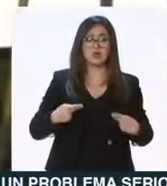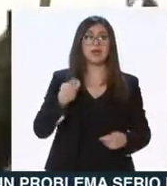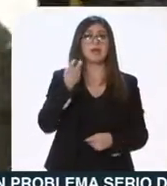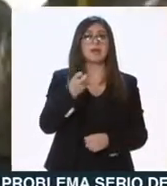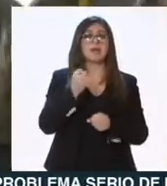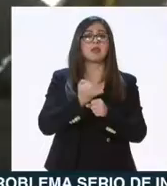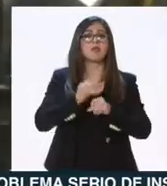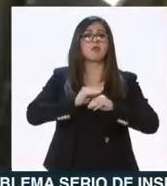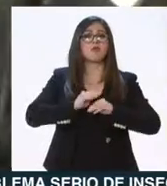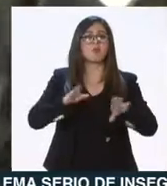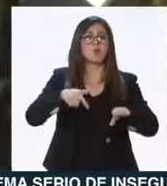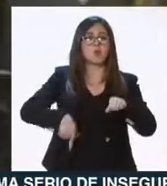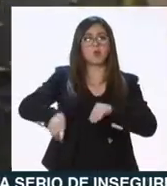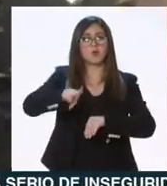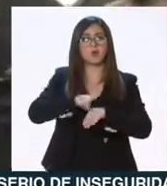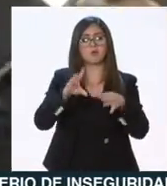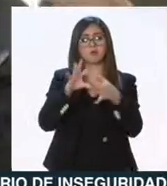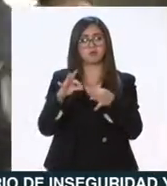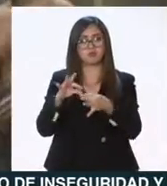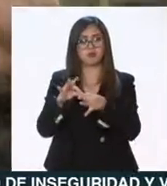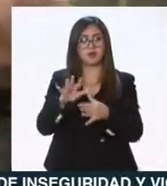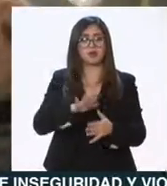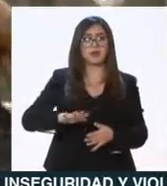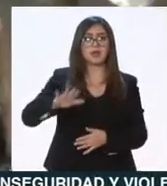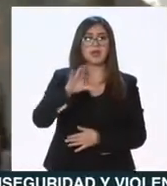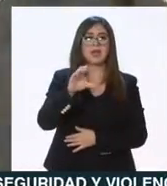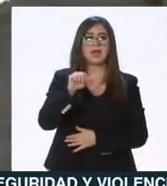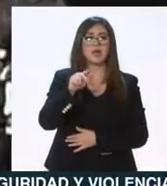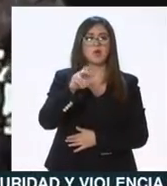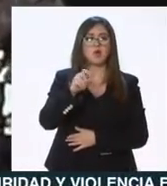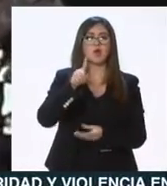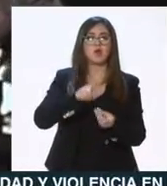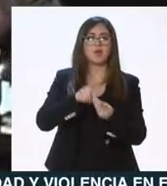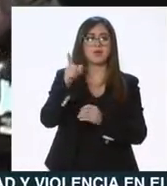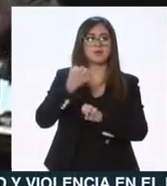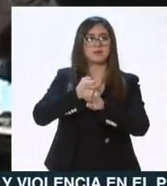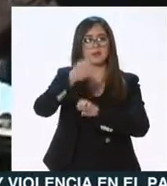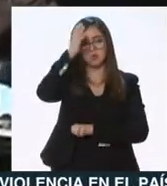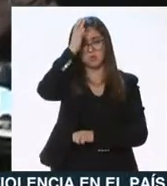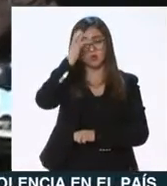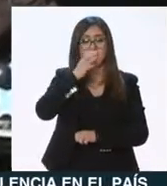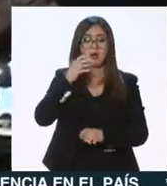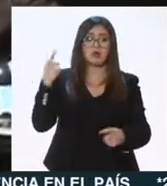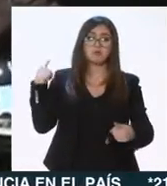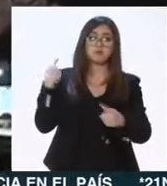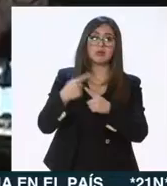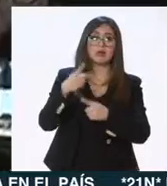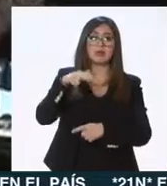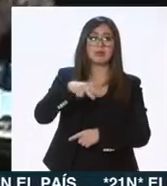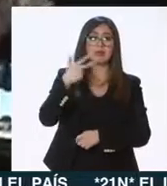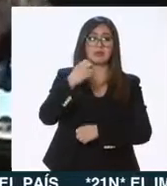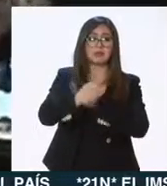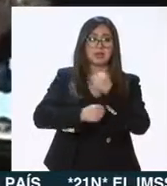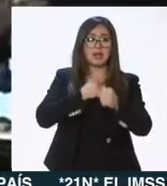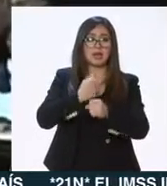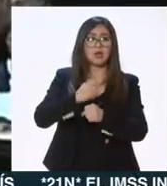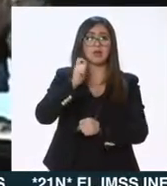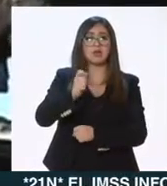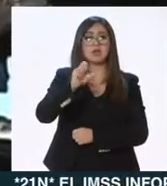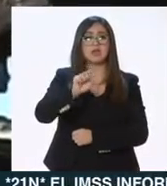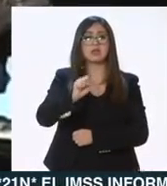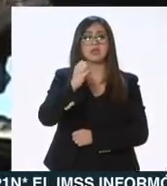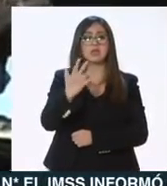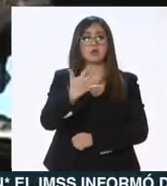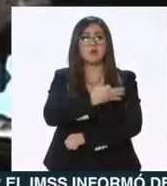información que se ha generado el día de hoy en la región carbonífera en el estado de Coahuila. A 13 años de la tragedia minera que enlutó a 65